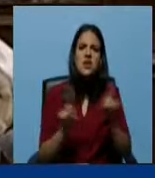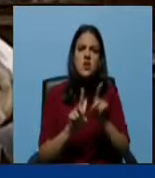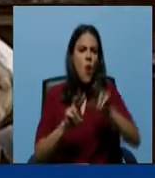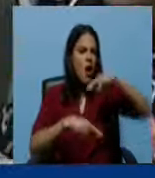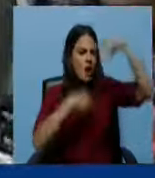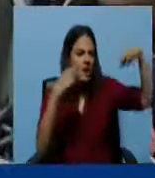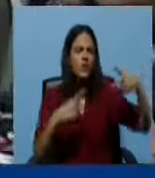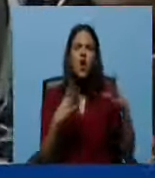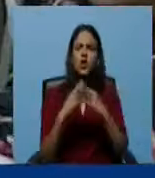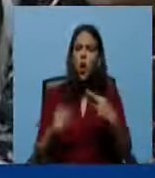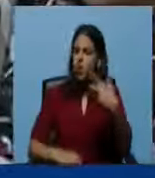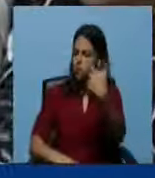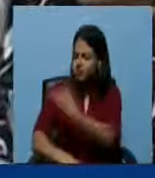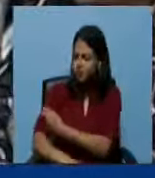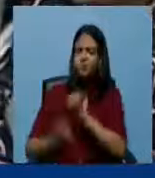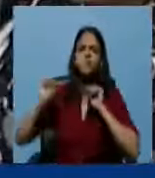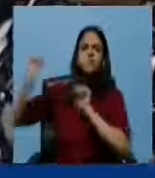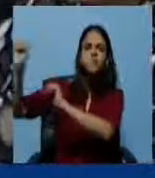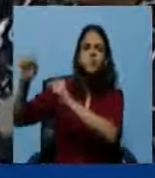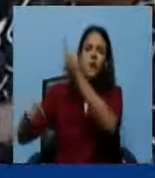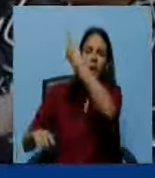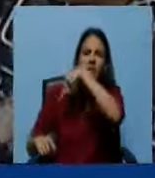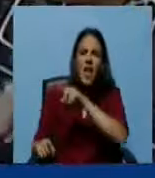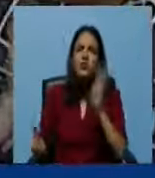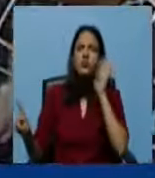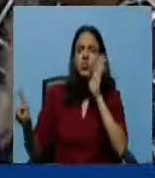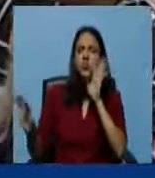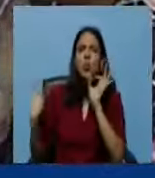chavismo y bastante cristianismo.